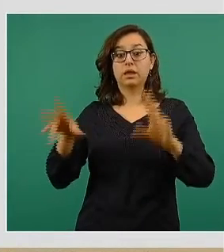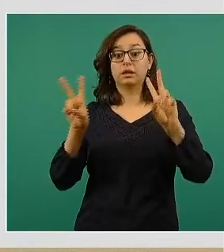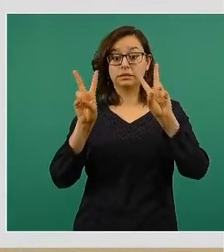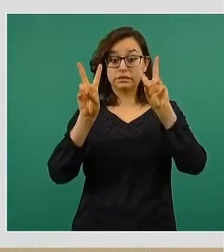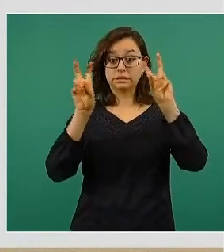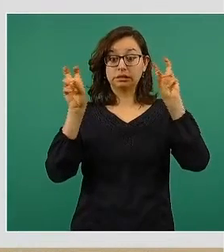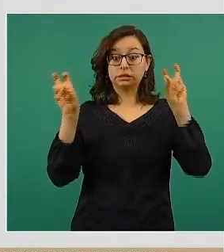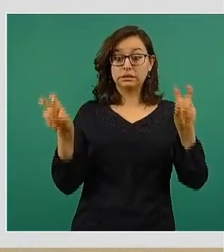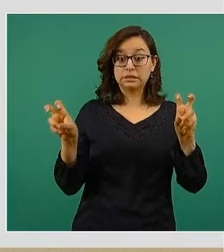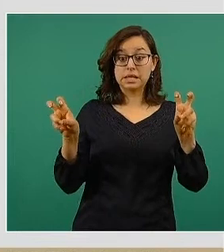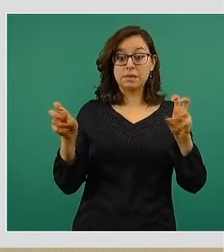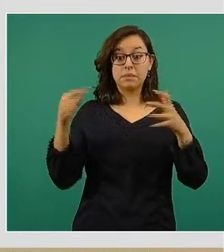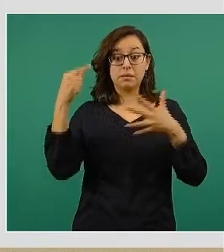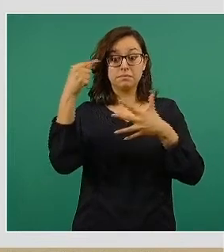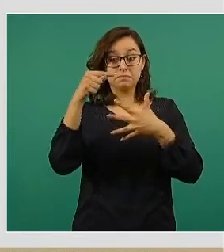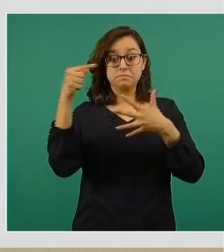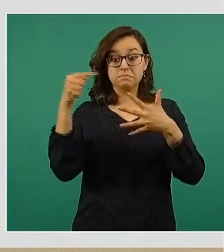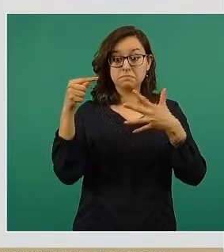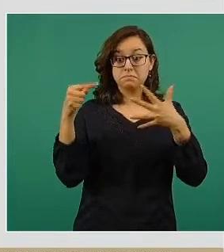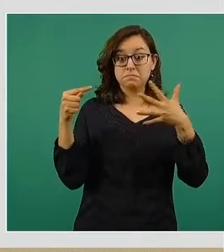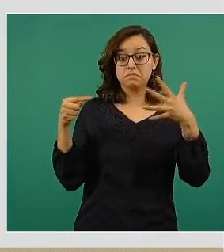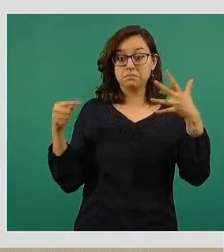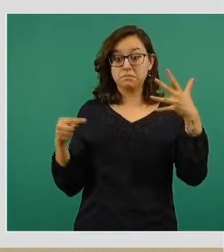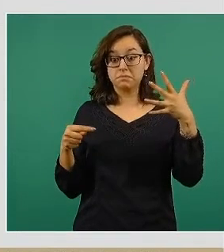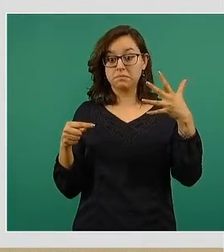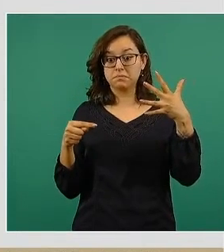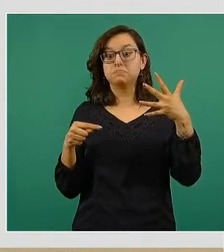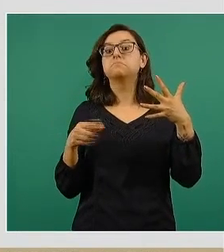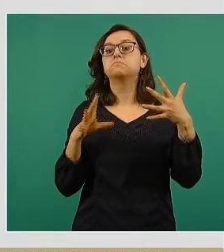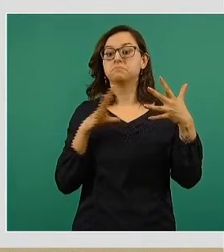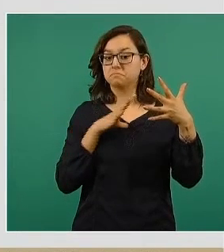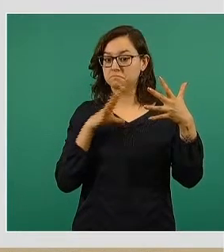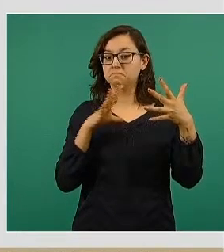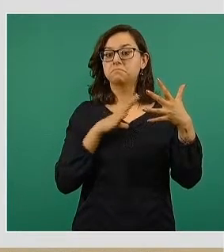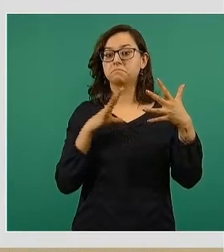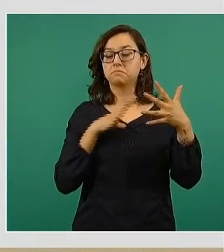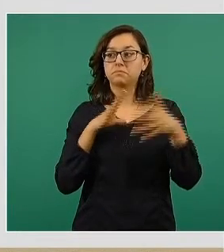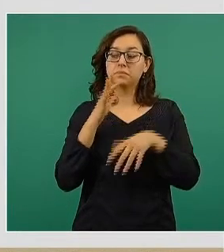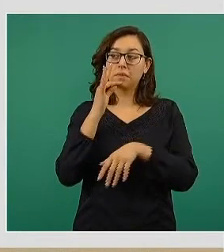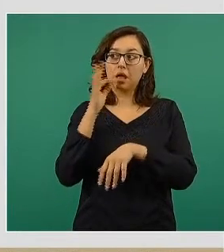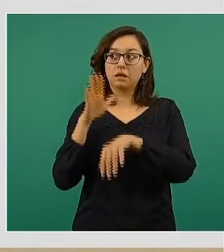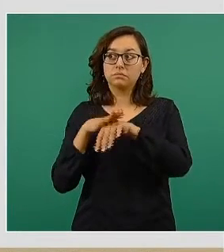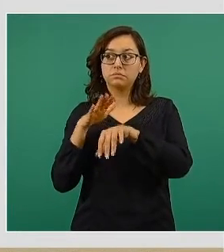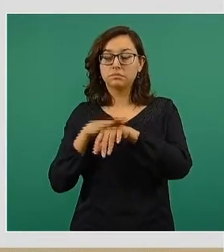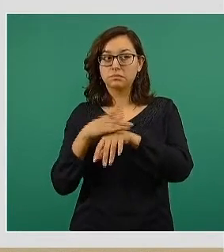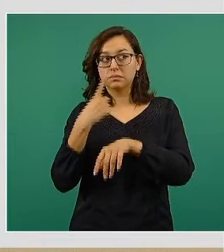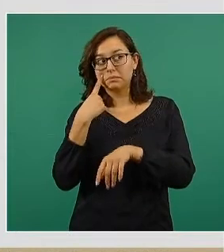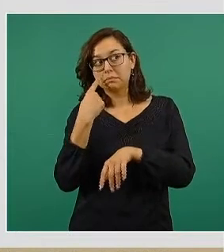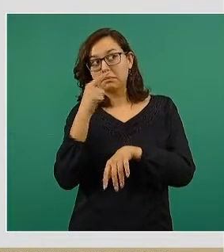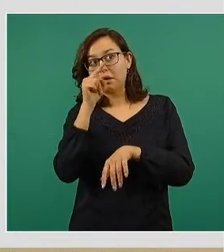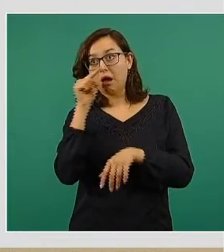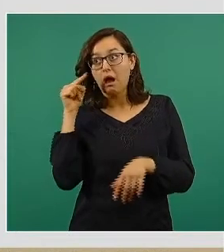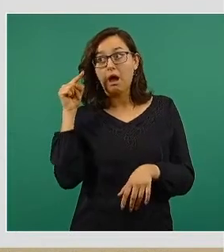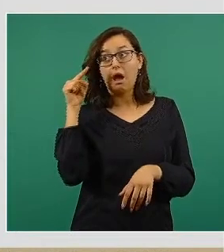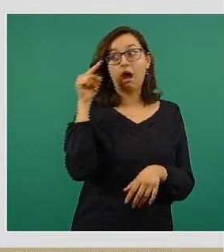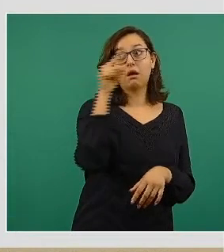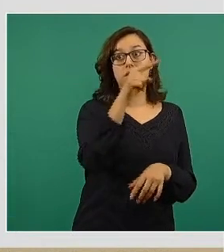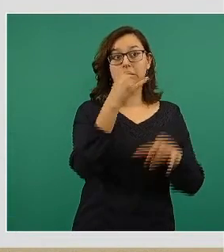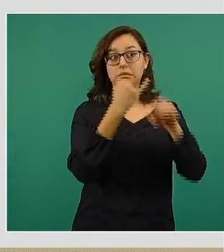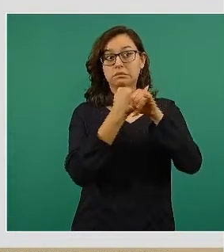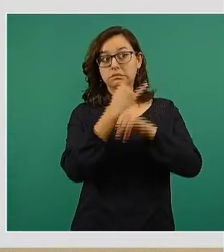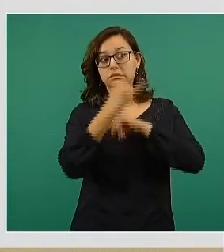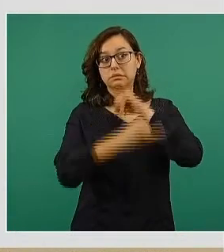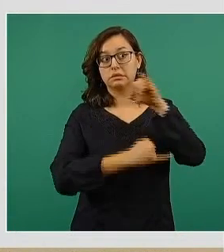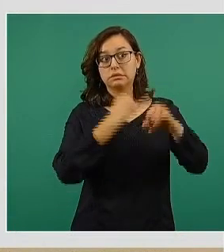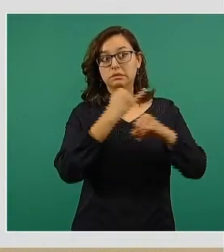entre varios de los datos que ellos identificaban, estaba precisamente el reporte internacional de que en ese momento se